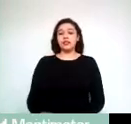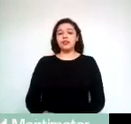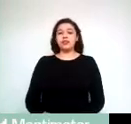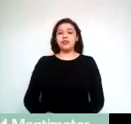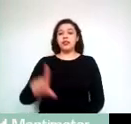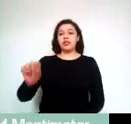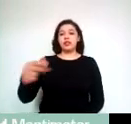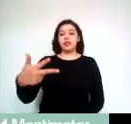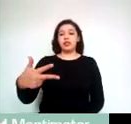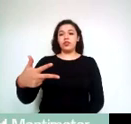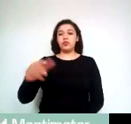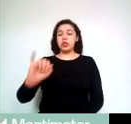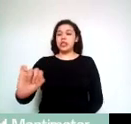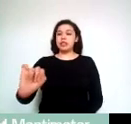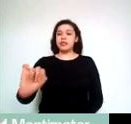¿78 que sí?